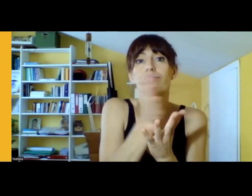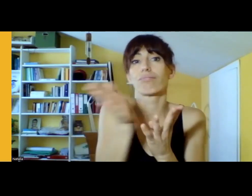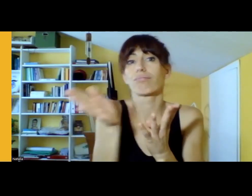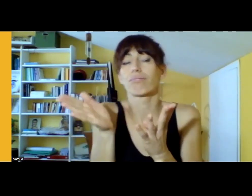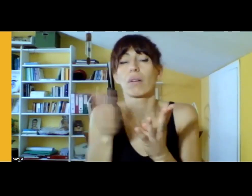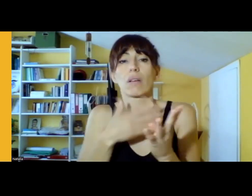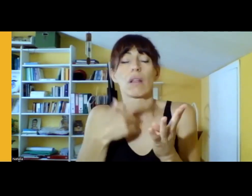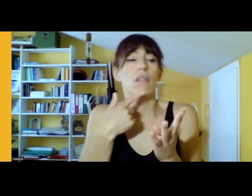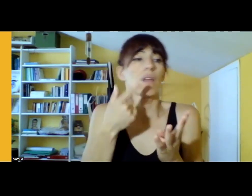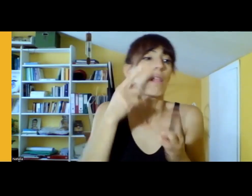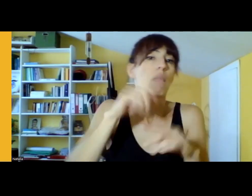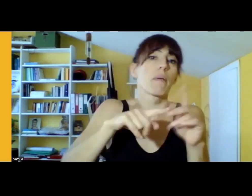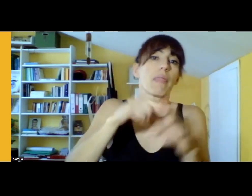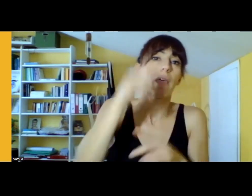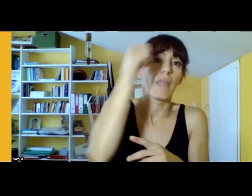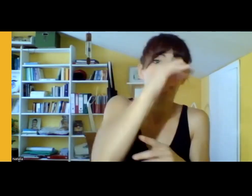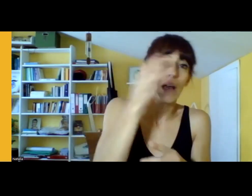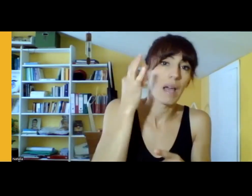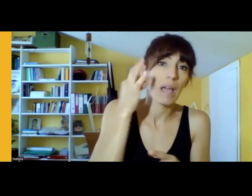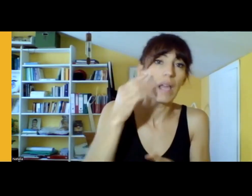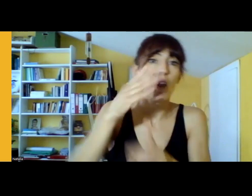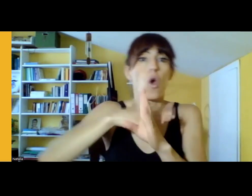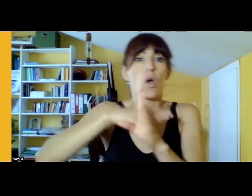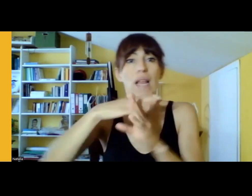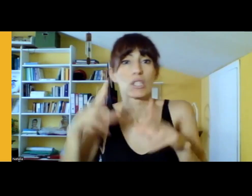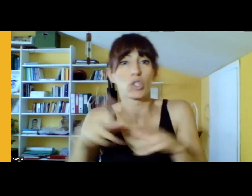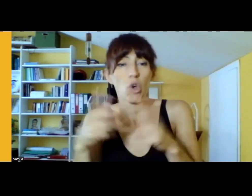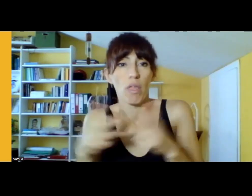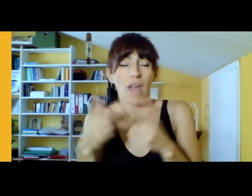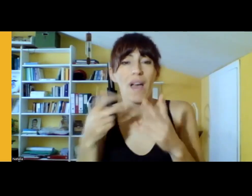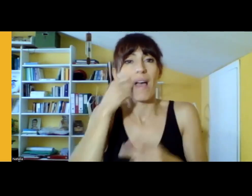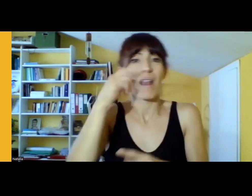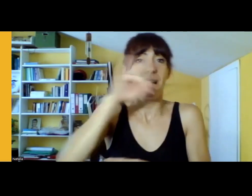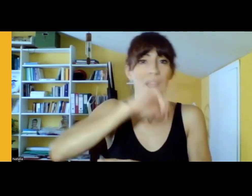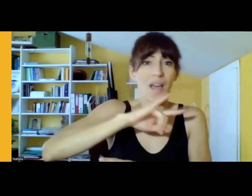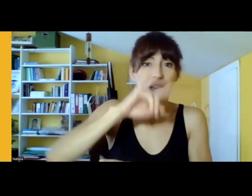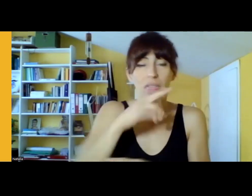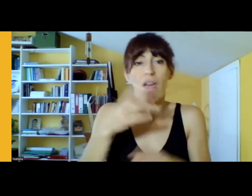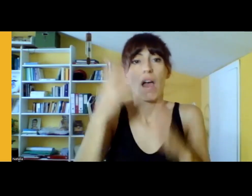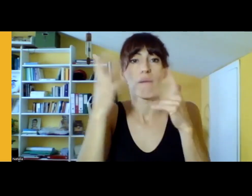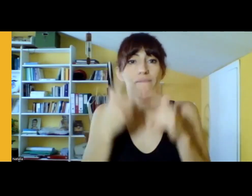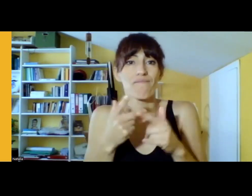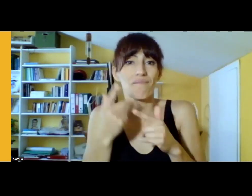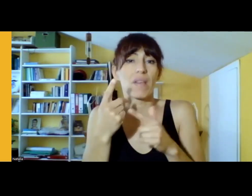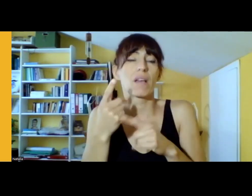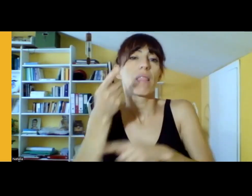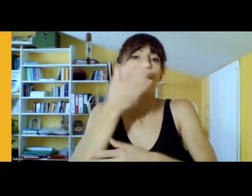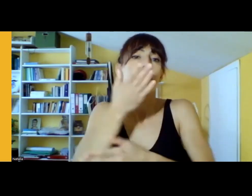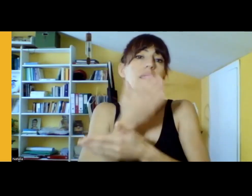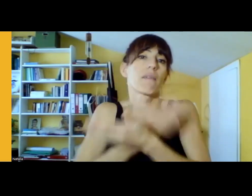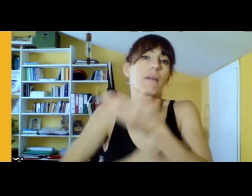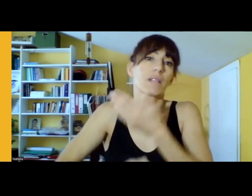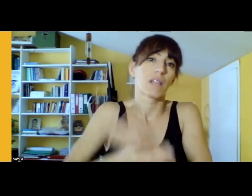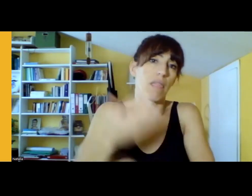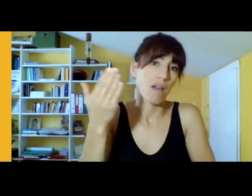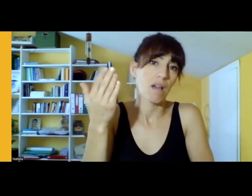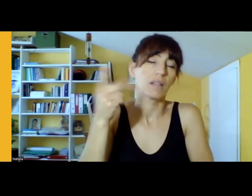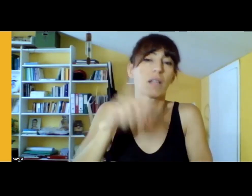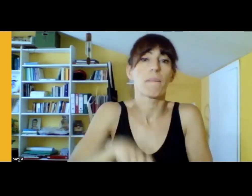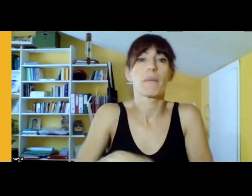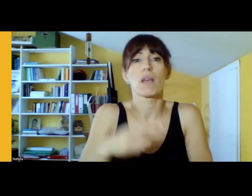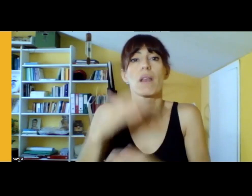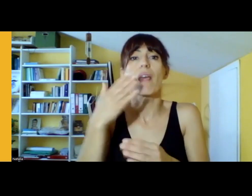género, la clase social, la etnia, la situación administrativa, la diversidad funcional, la edad,